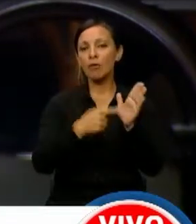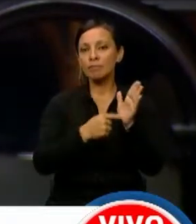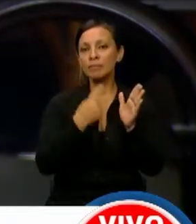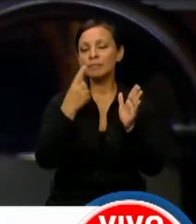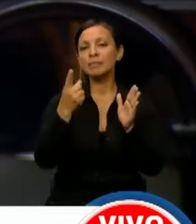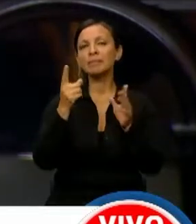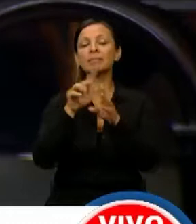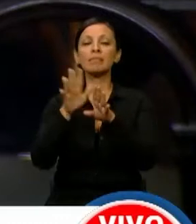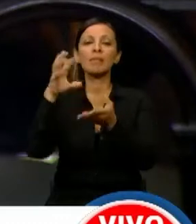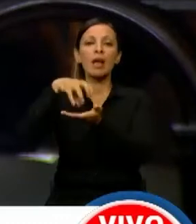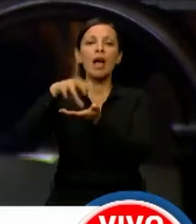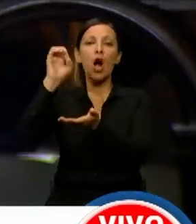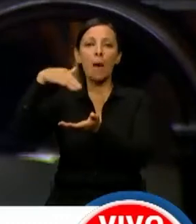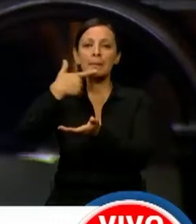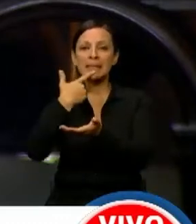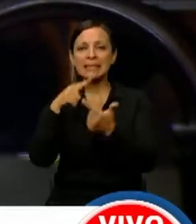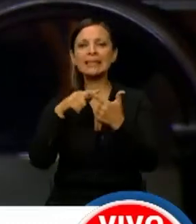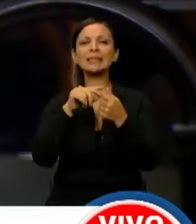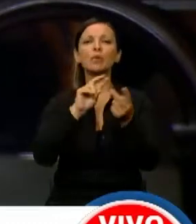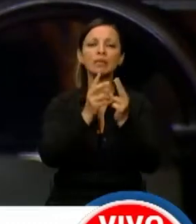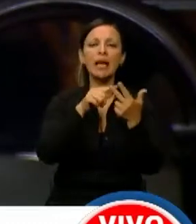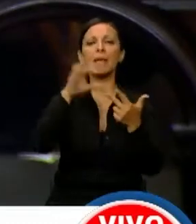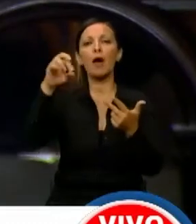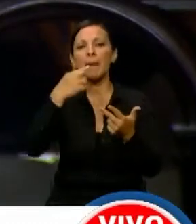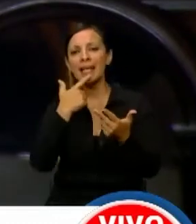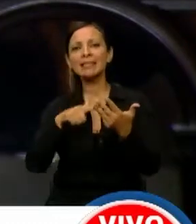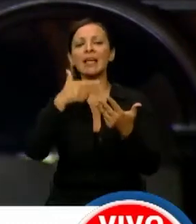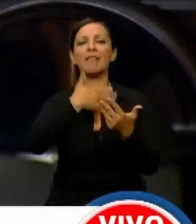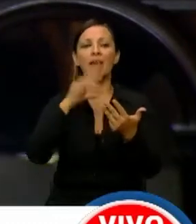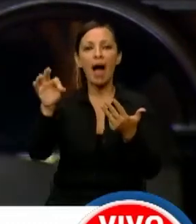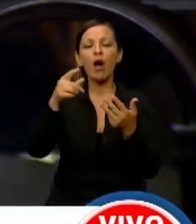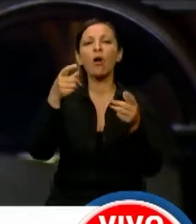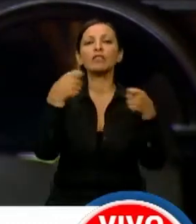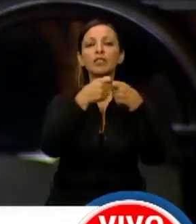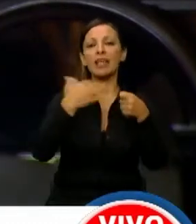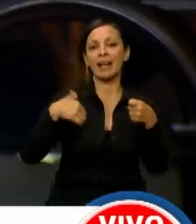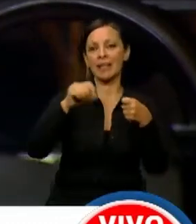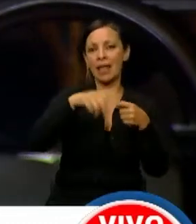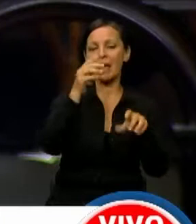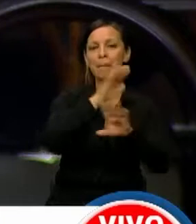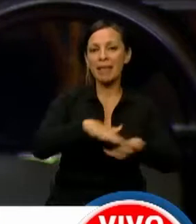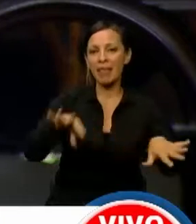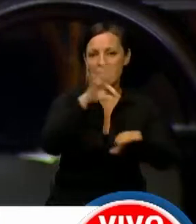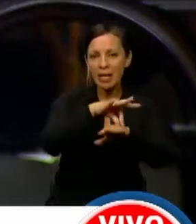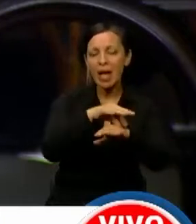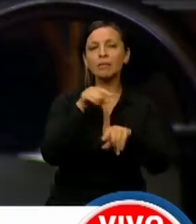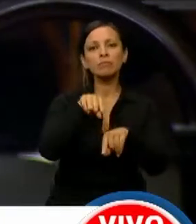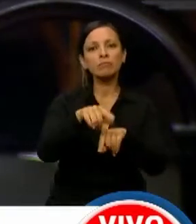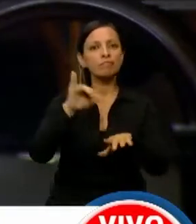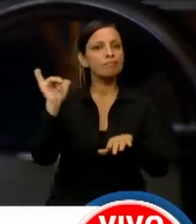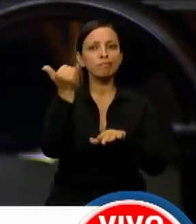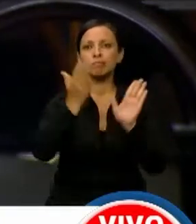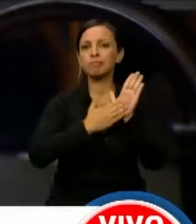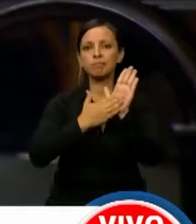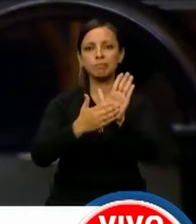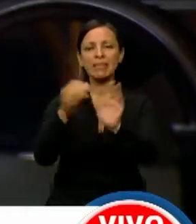tanto la Organización Mundial de la Salud, la UNICEF, la OPS, la FAO, la Sociedad Argentina de Pediatría, está basado en la mejor